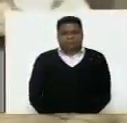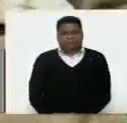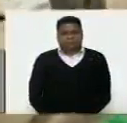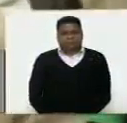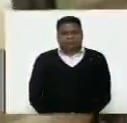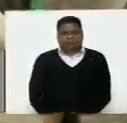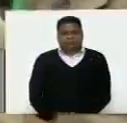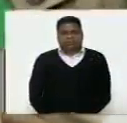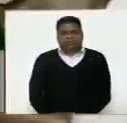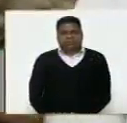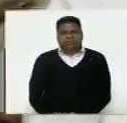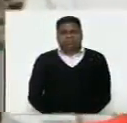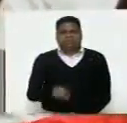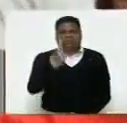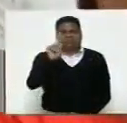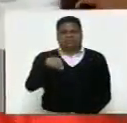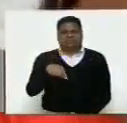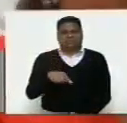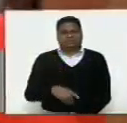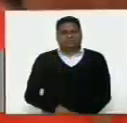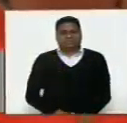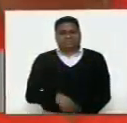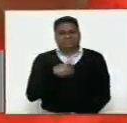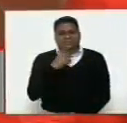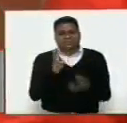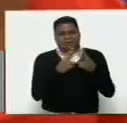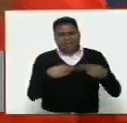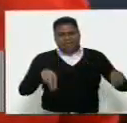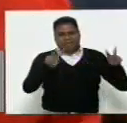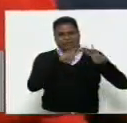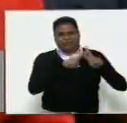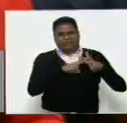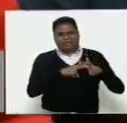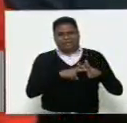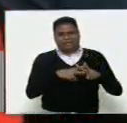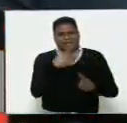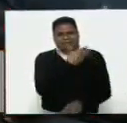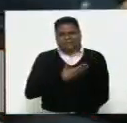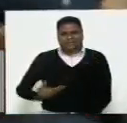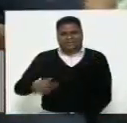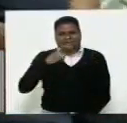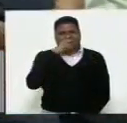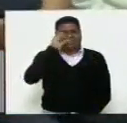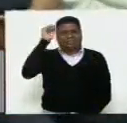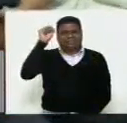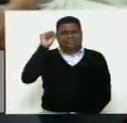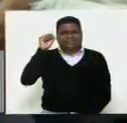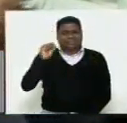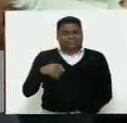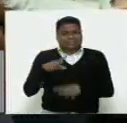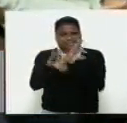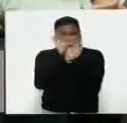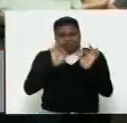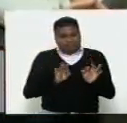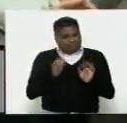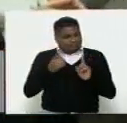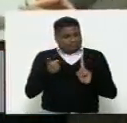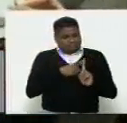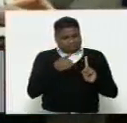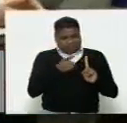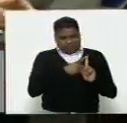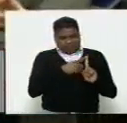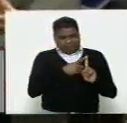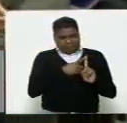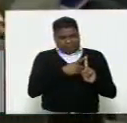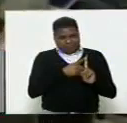Además, reafirmando lo que ha sido la voluntad del presidente Nicolás Maduro y lo que ha sido un instrumento fundamental